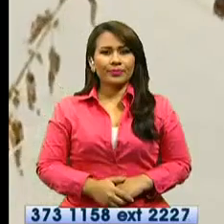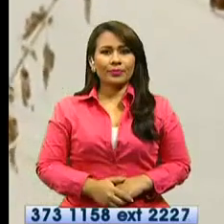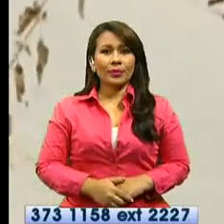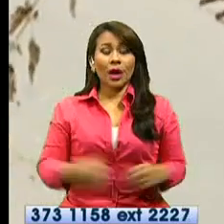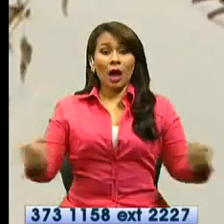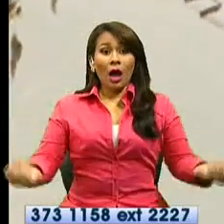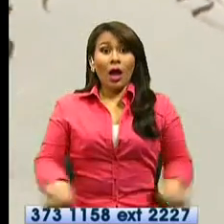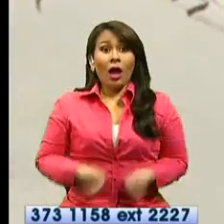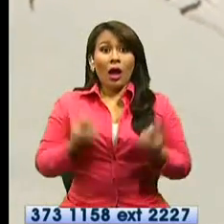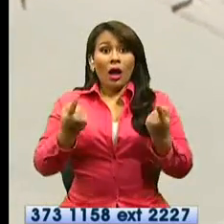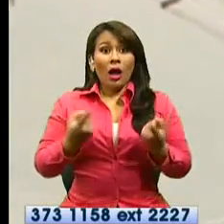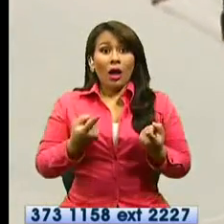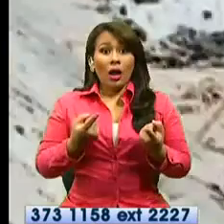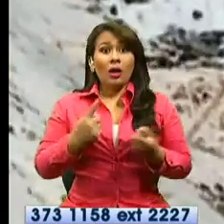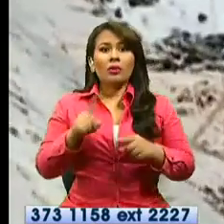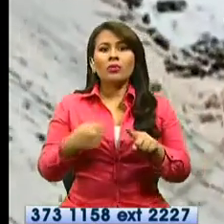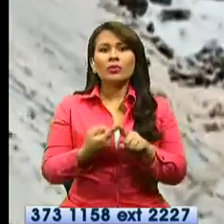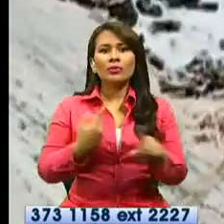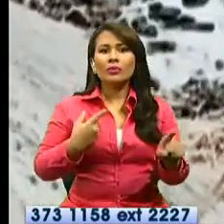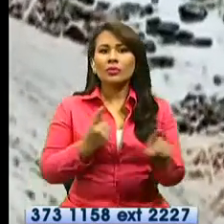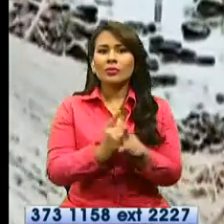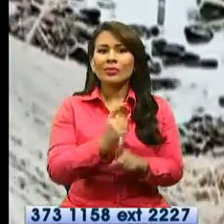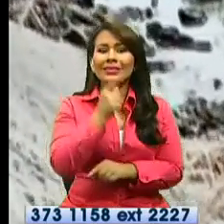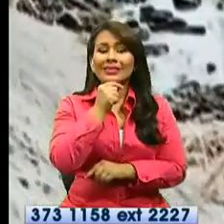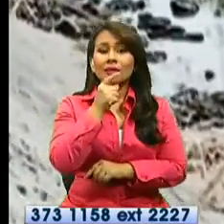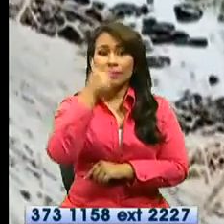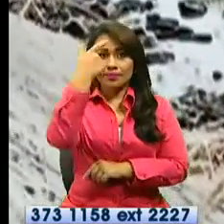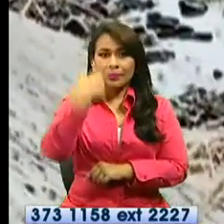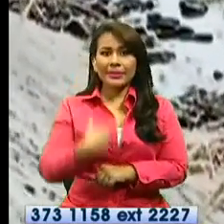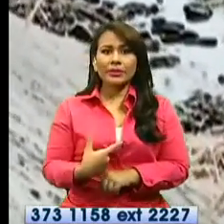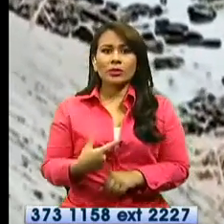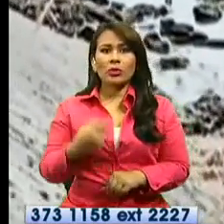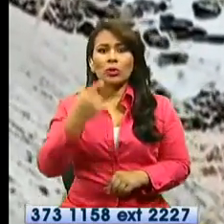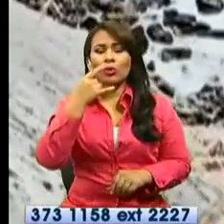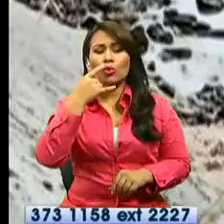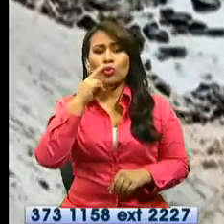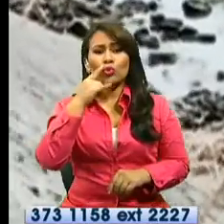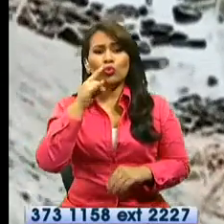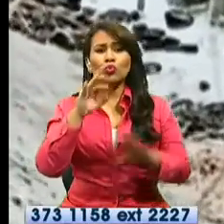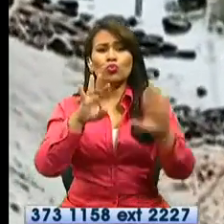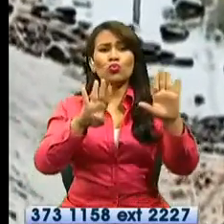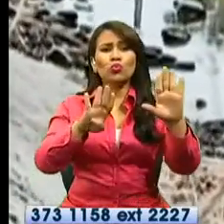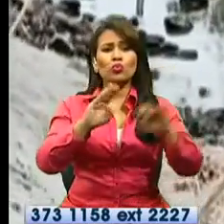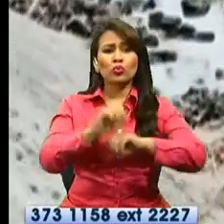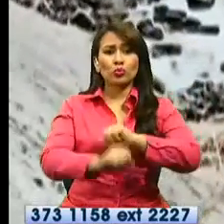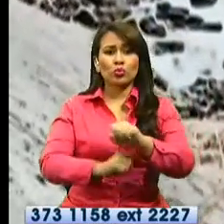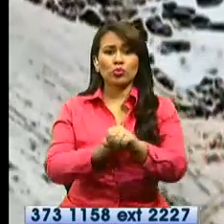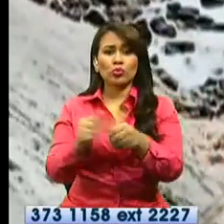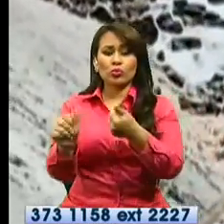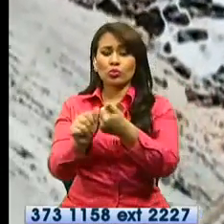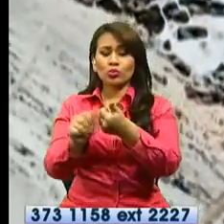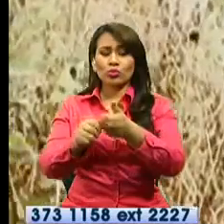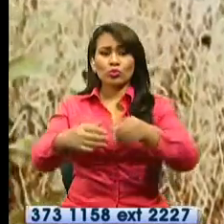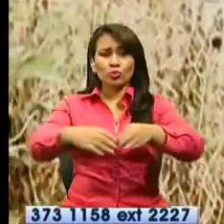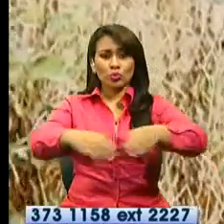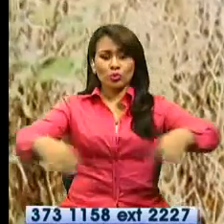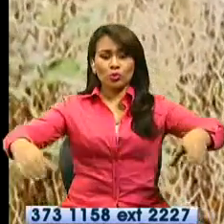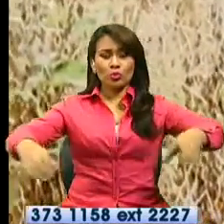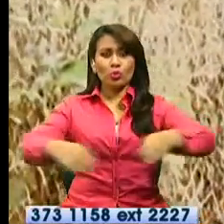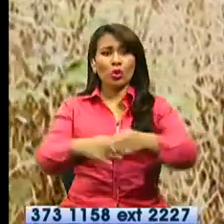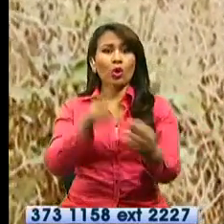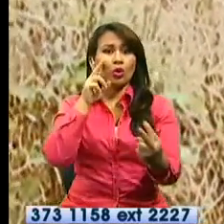Estupor causó el hallazgo del cadáver de un menor de edad cerca de la cooperativa Janet Toral, a un costado del conocido Canal de la Muerte por la